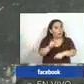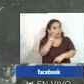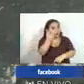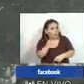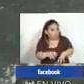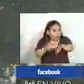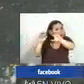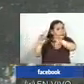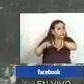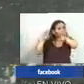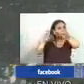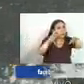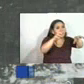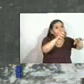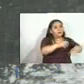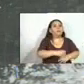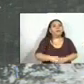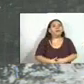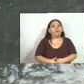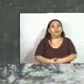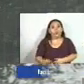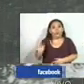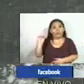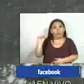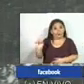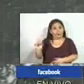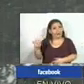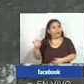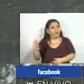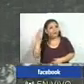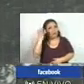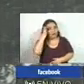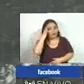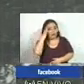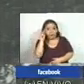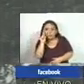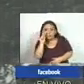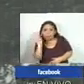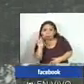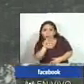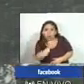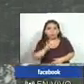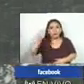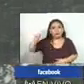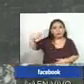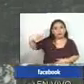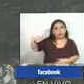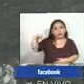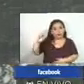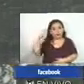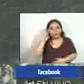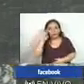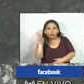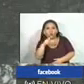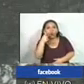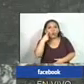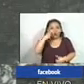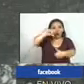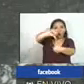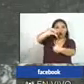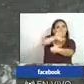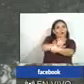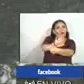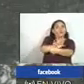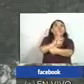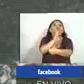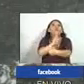hoy una tormenta tropical. Este sistema tiene trayectoria, según el NHC, a través de la costa del Caribe de Honduras.